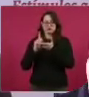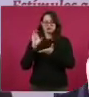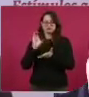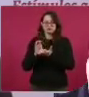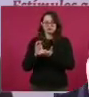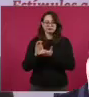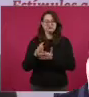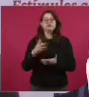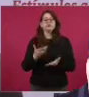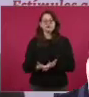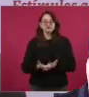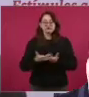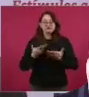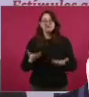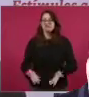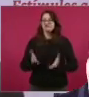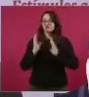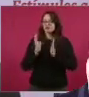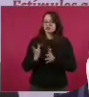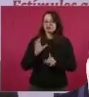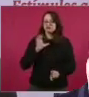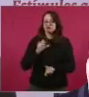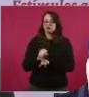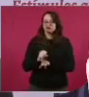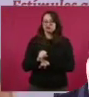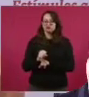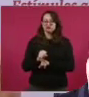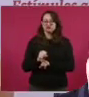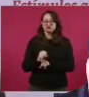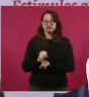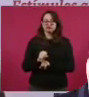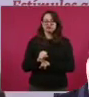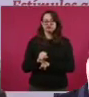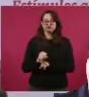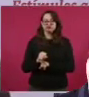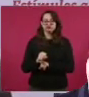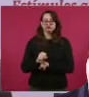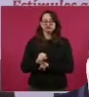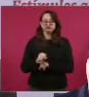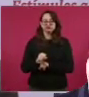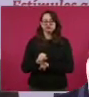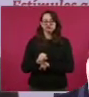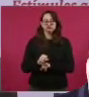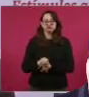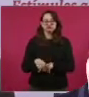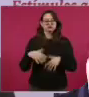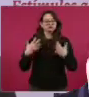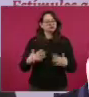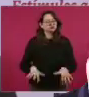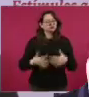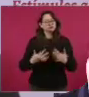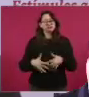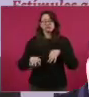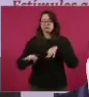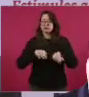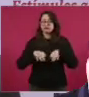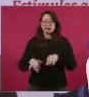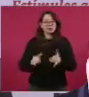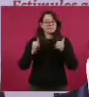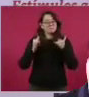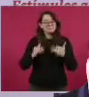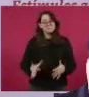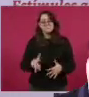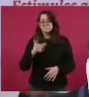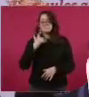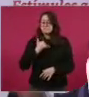Ahora fui a acariciar el segundo lugar del mundo. Fue algo completamente arduo. Es un trabajo muy, muy